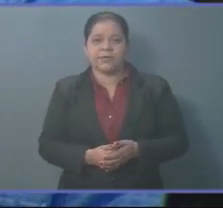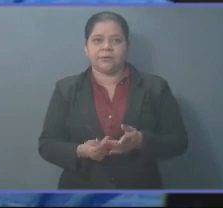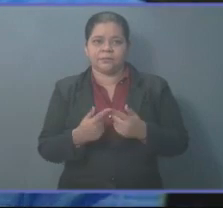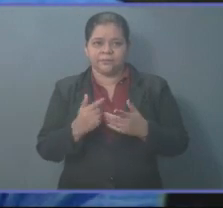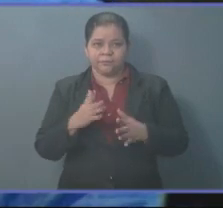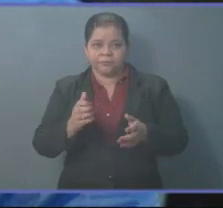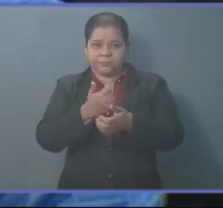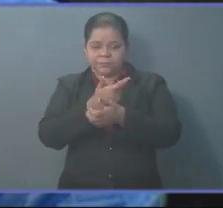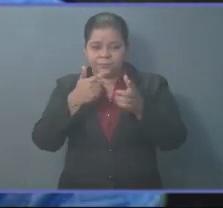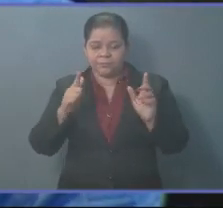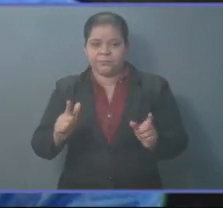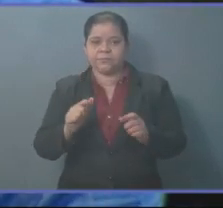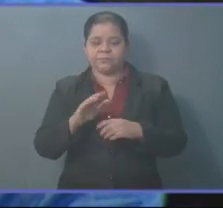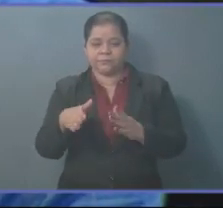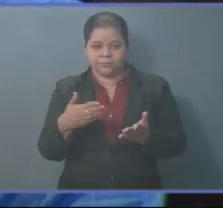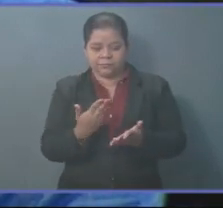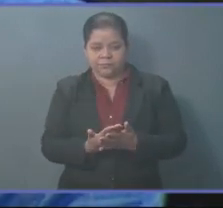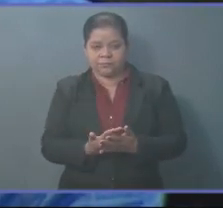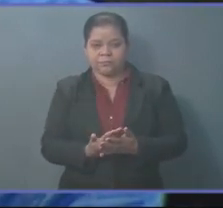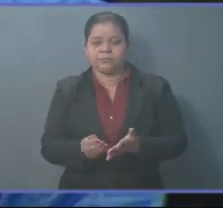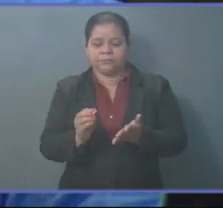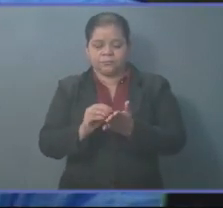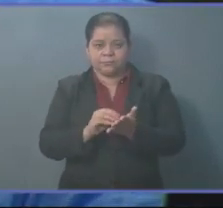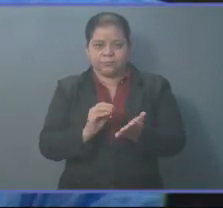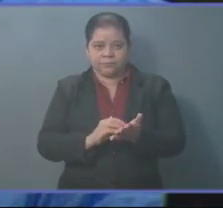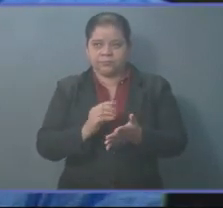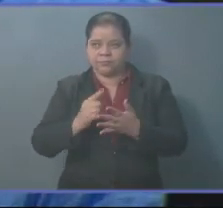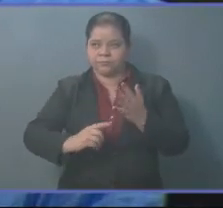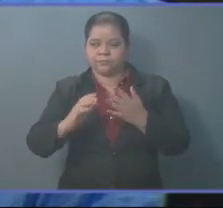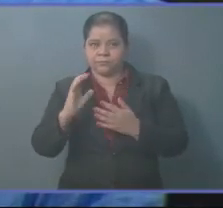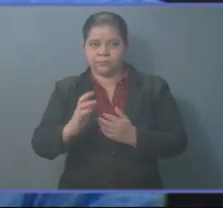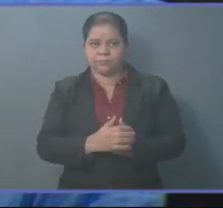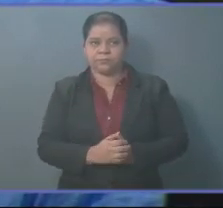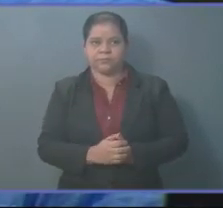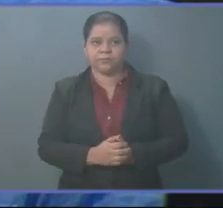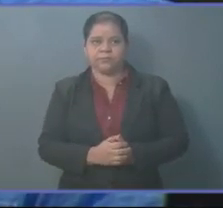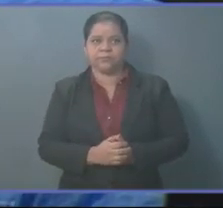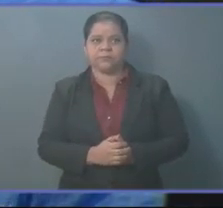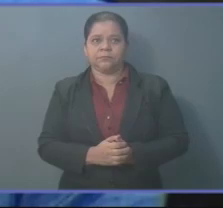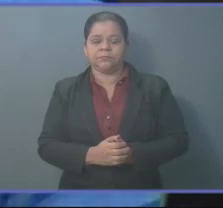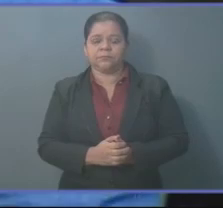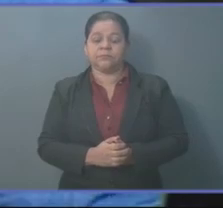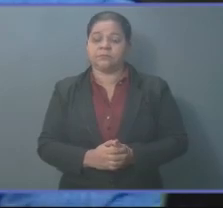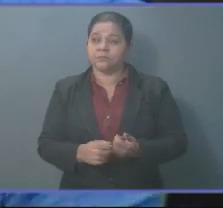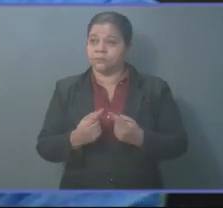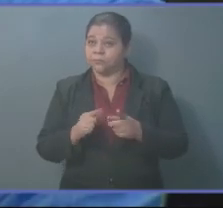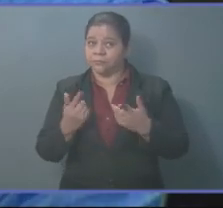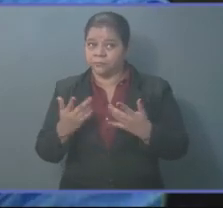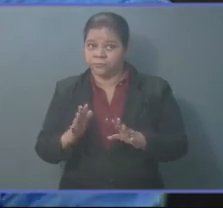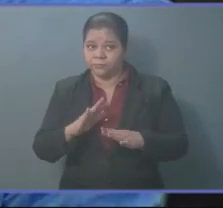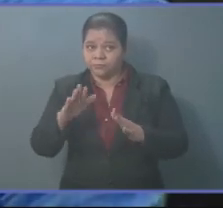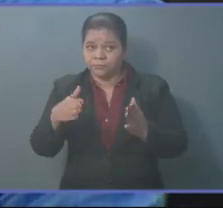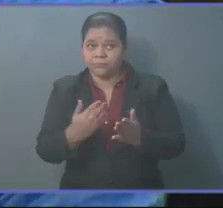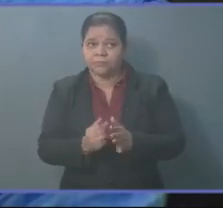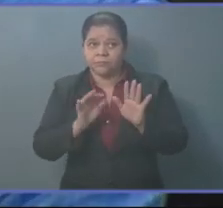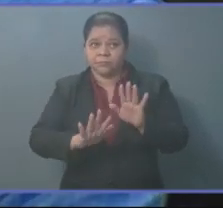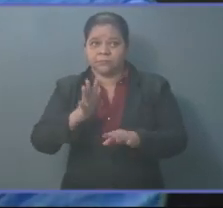la libertad ambulatoria que está contenida en la Constitución. Sobre los 15 días